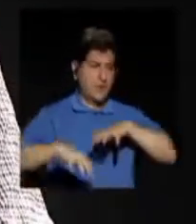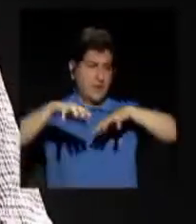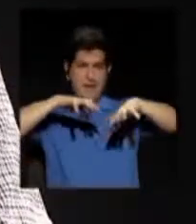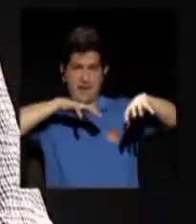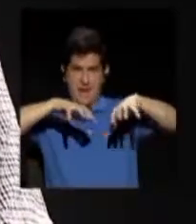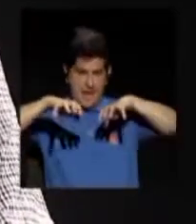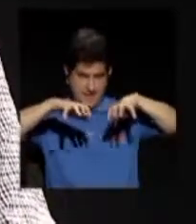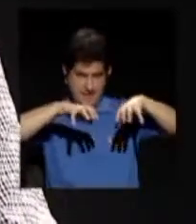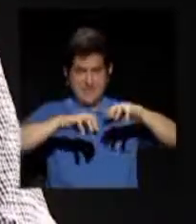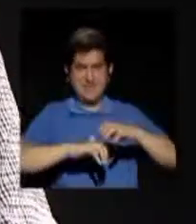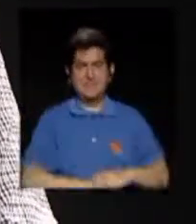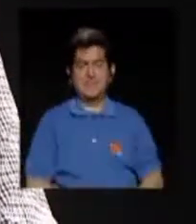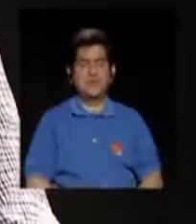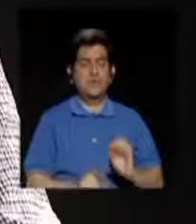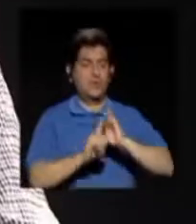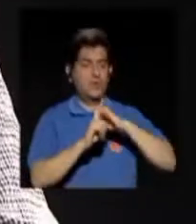acción